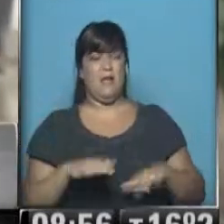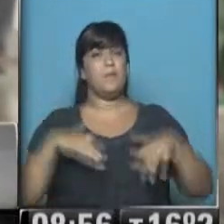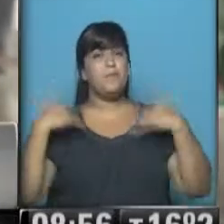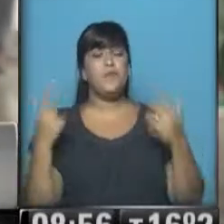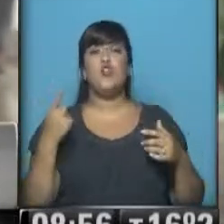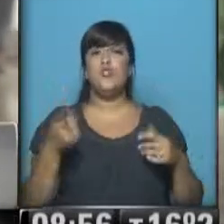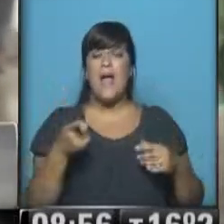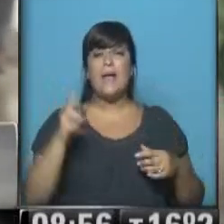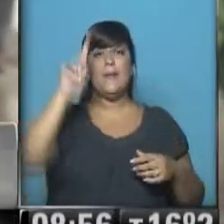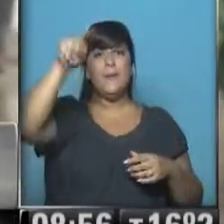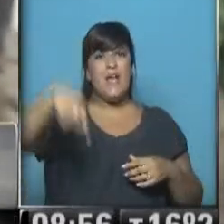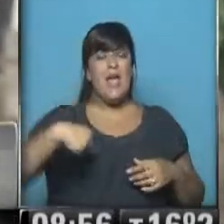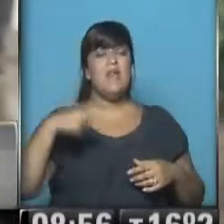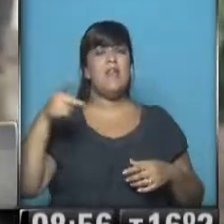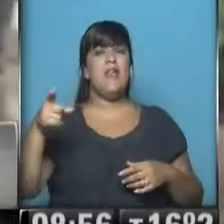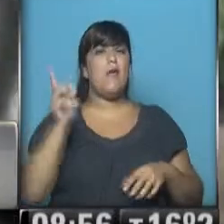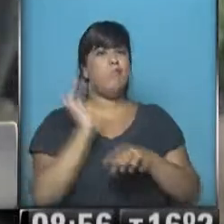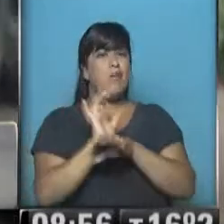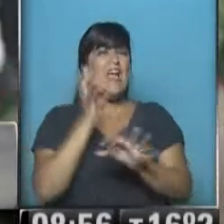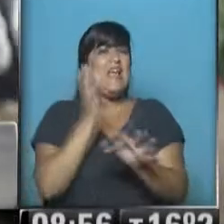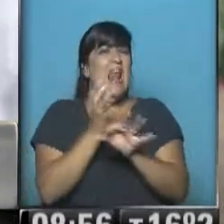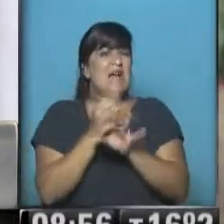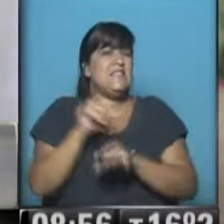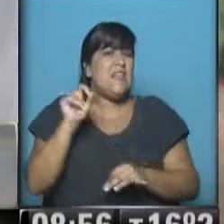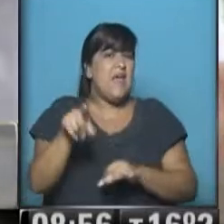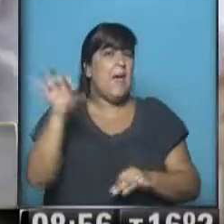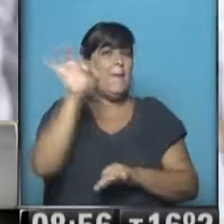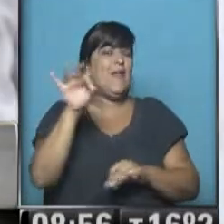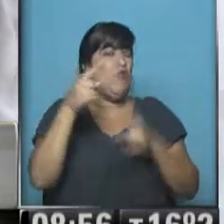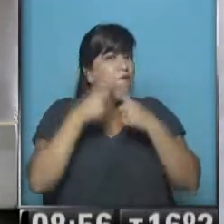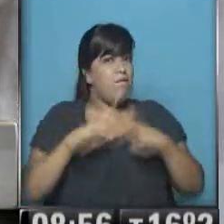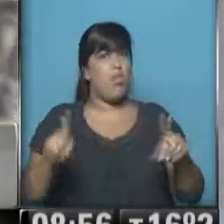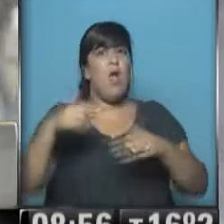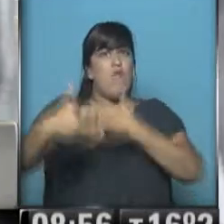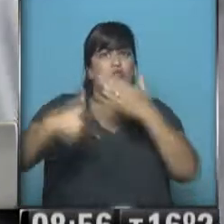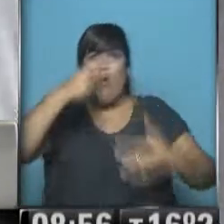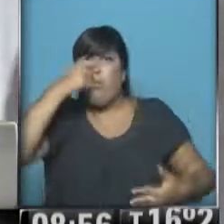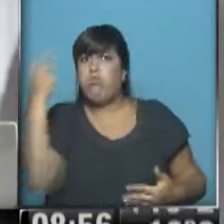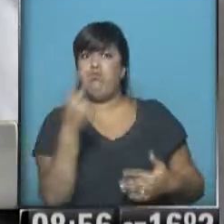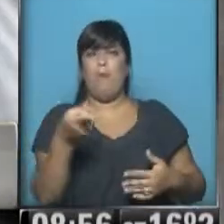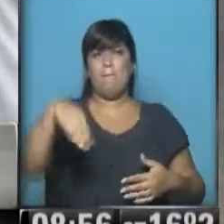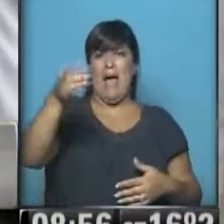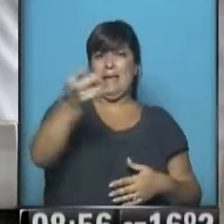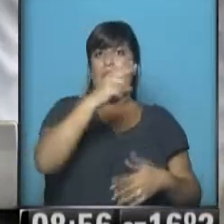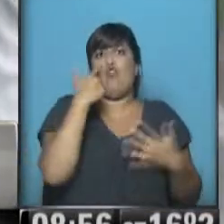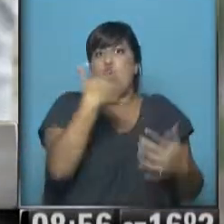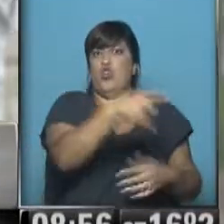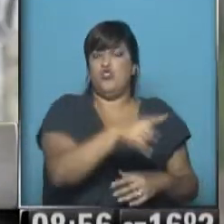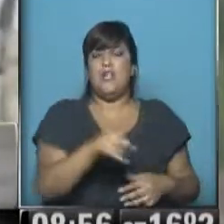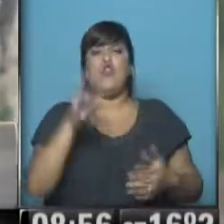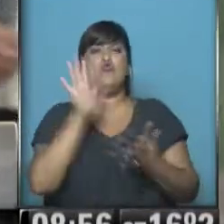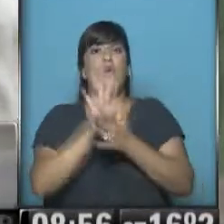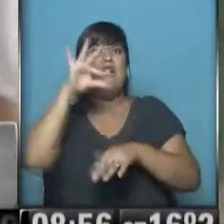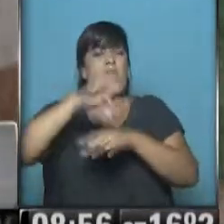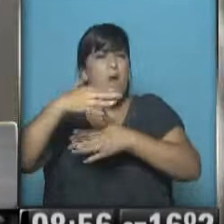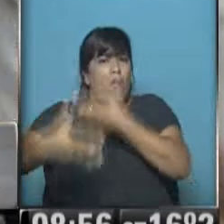ha generado un tipo de virus que evoluciona mucho más rápidamente en términos de la enfermedad, es